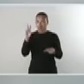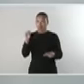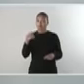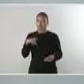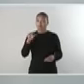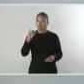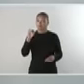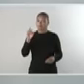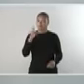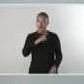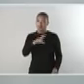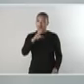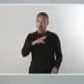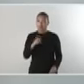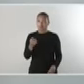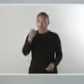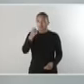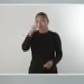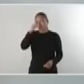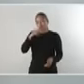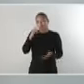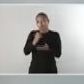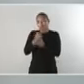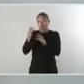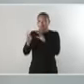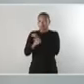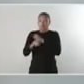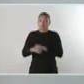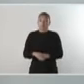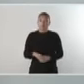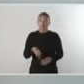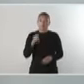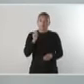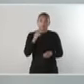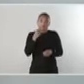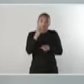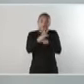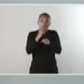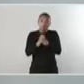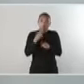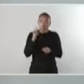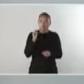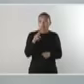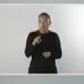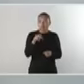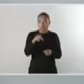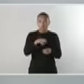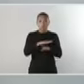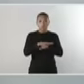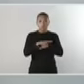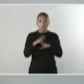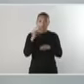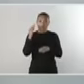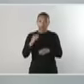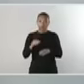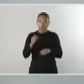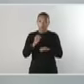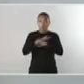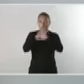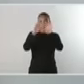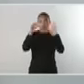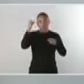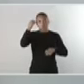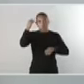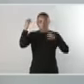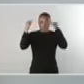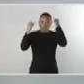pago por evento le dicen pero bueno por eso te invito a ti a que ya aclares tus pensamientos